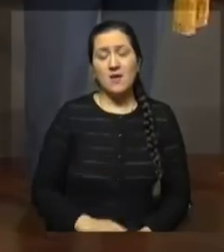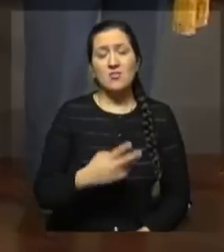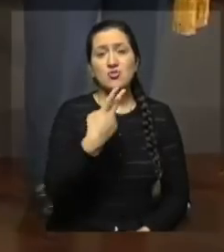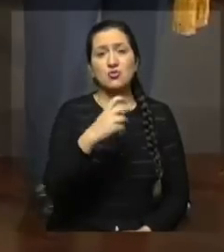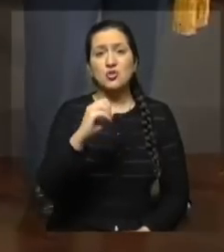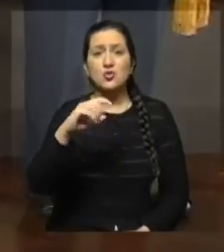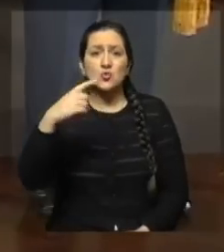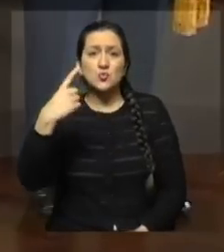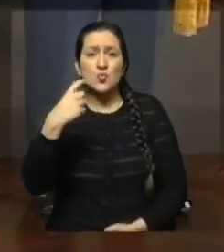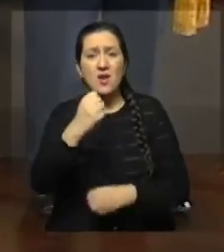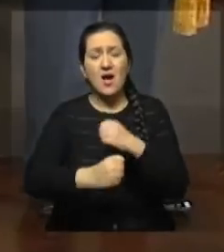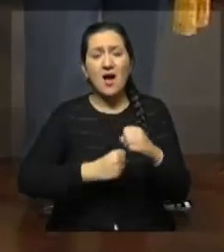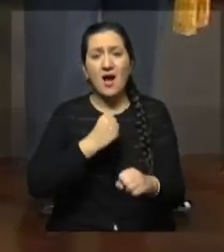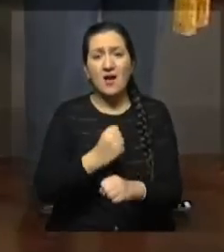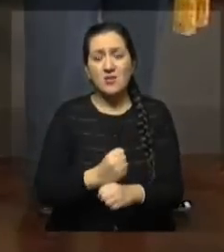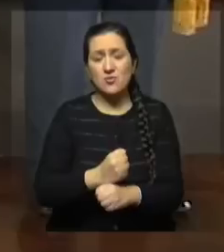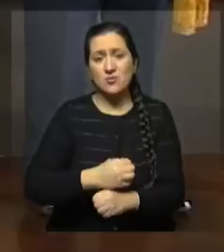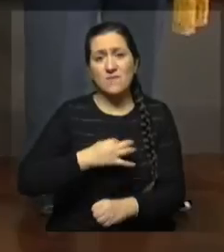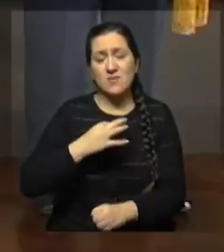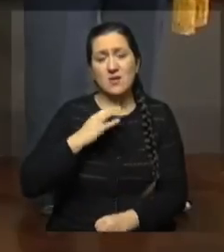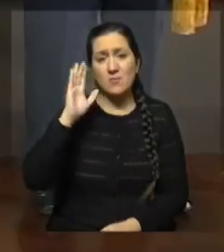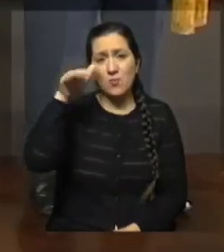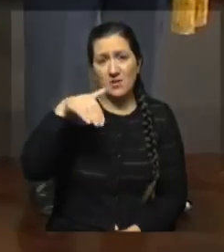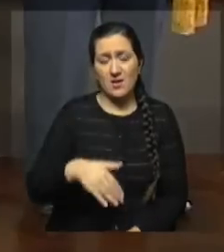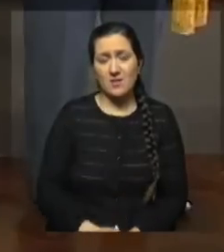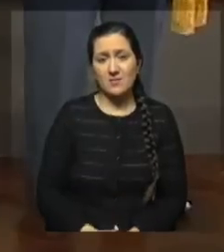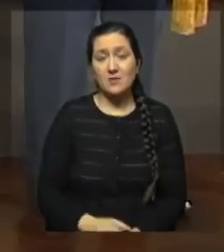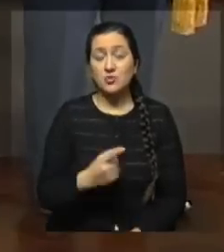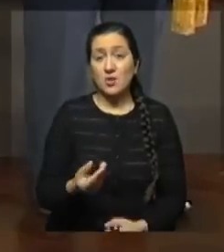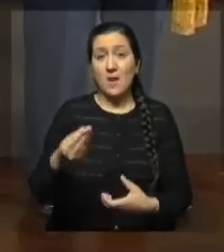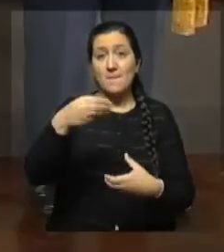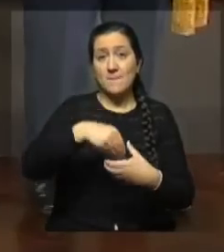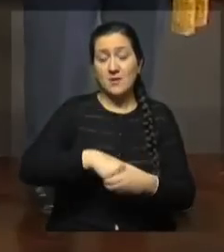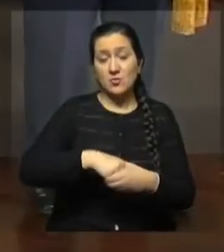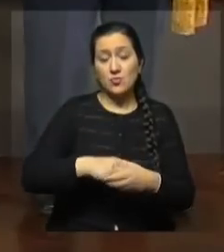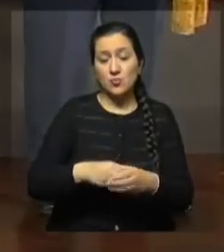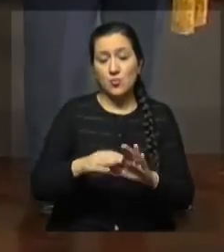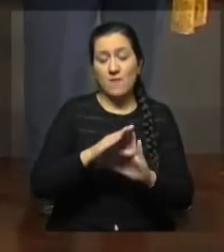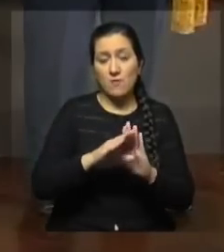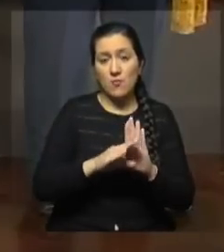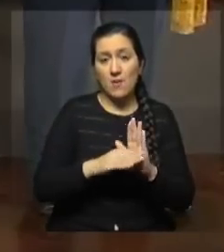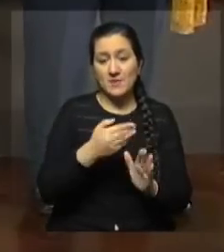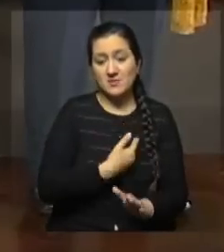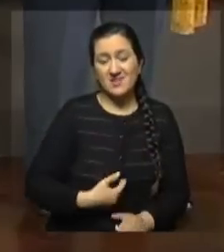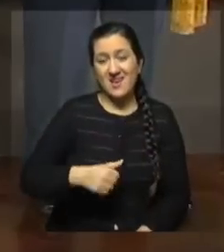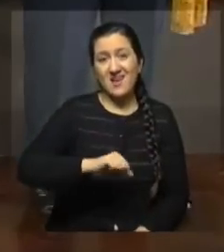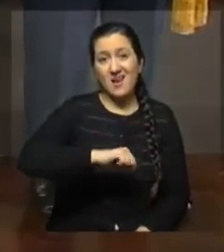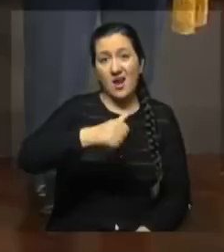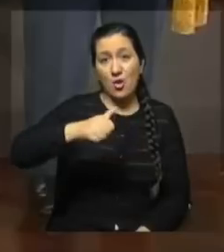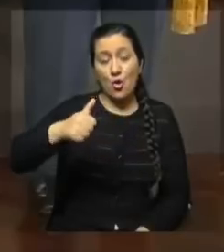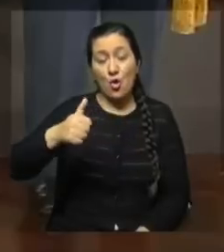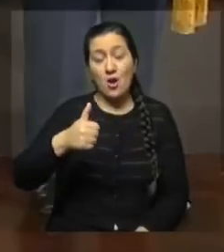años de vida republicana Al haber sido parte de una fórmula presidencial que ganó las elecciones